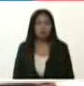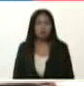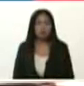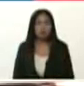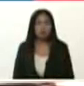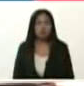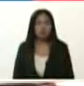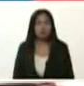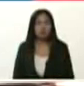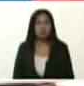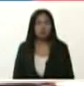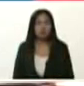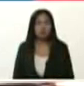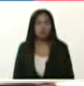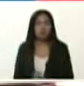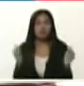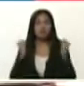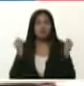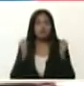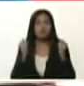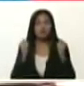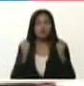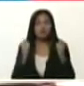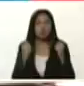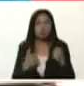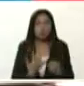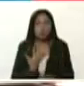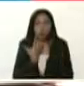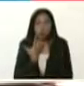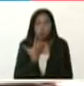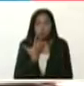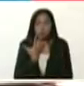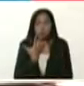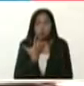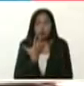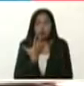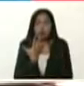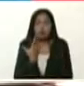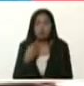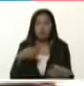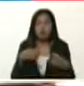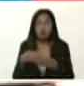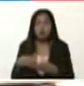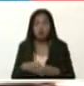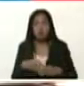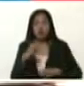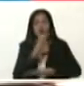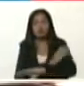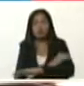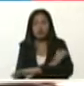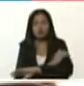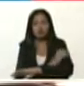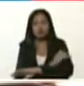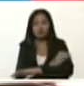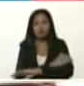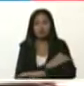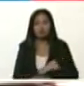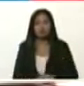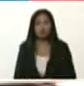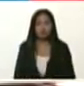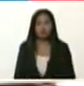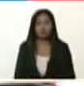el frío en el espinazo a los partidos de la derecha,